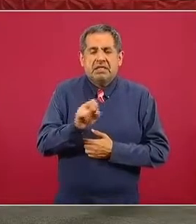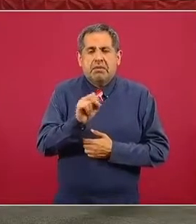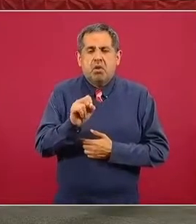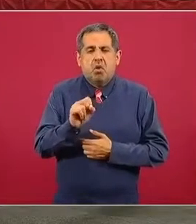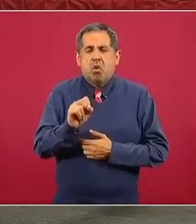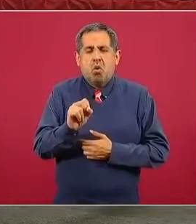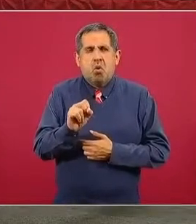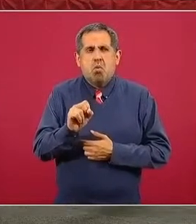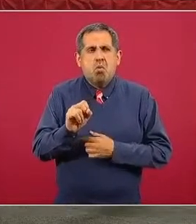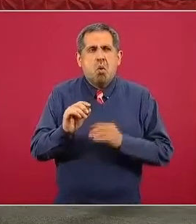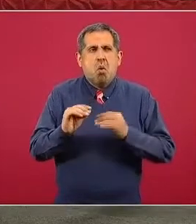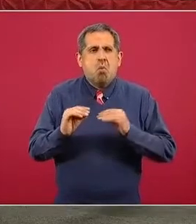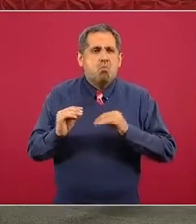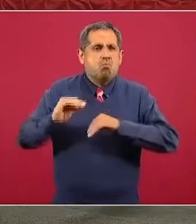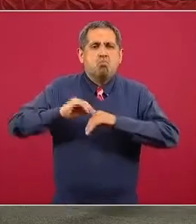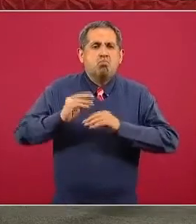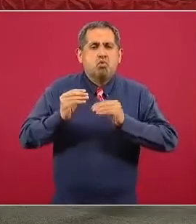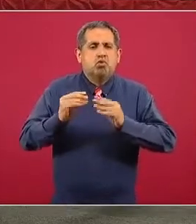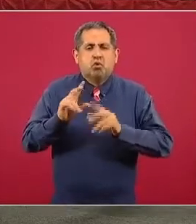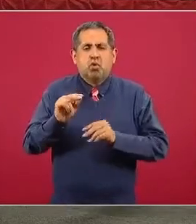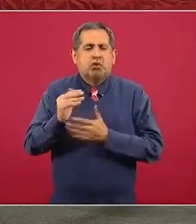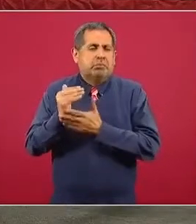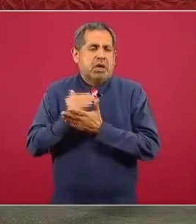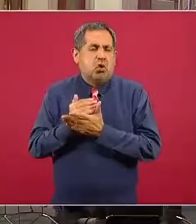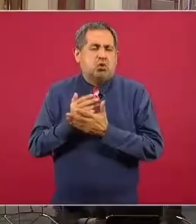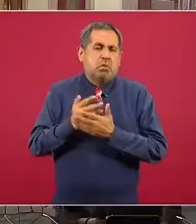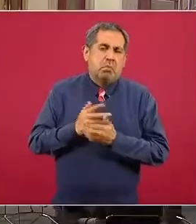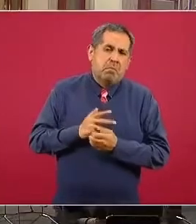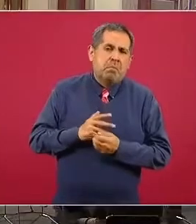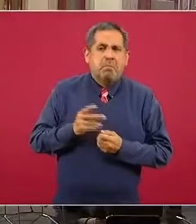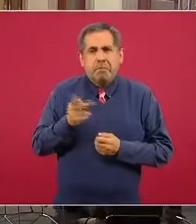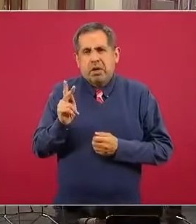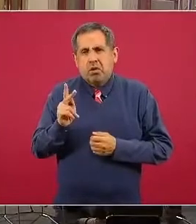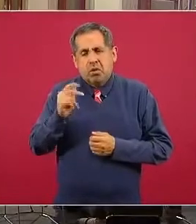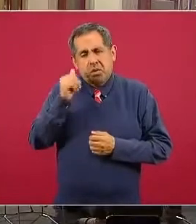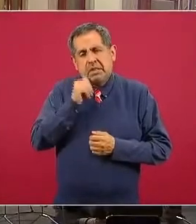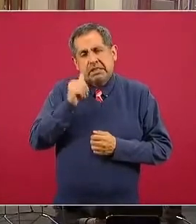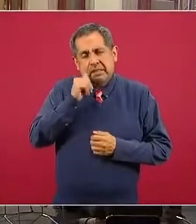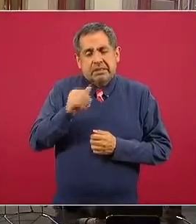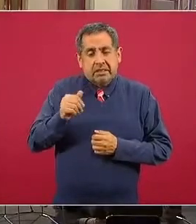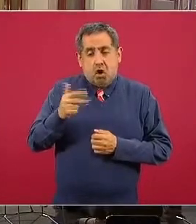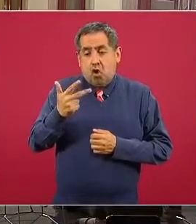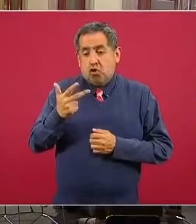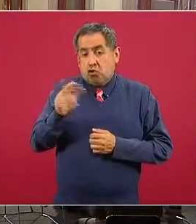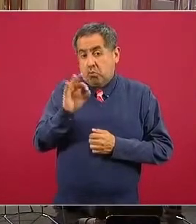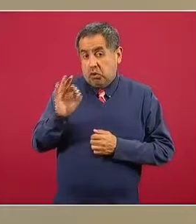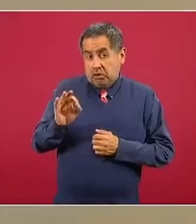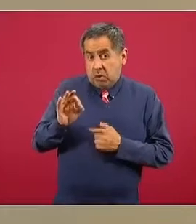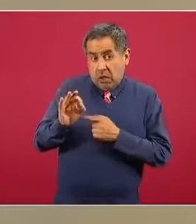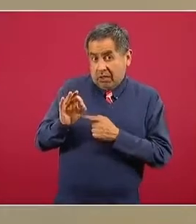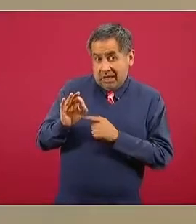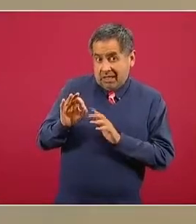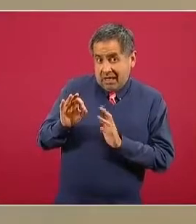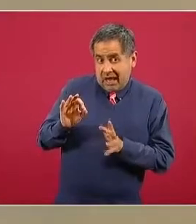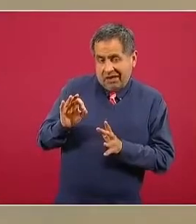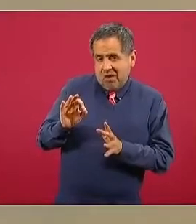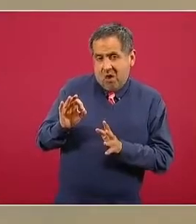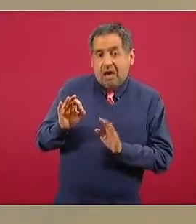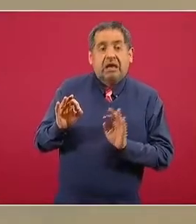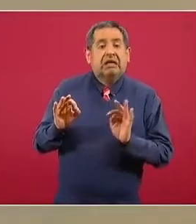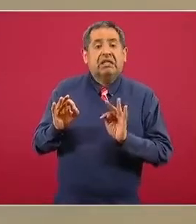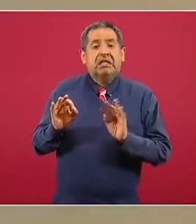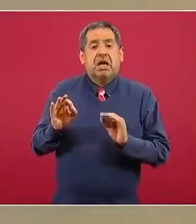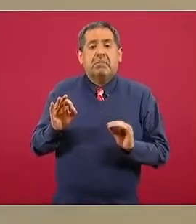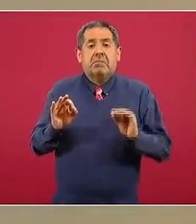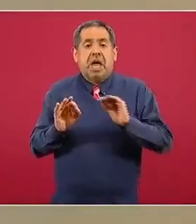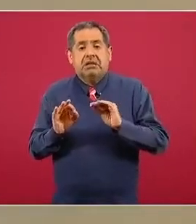menos movimiento en magnitud tenemos, pero que eso quiere decir que todavía ese 8% de incremento pudiera